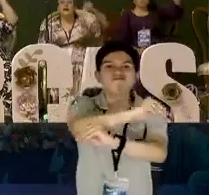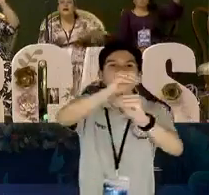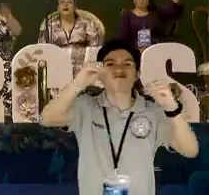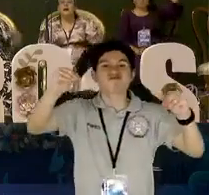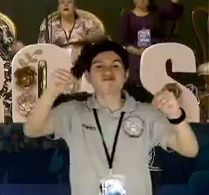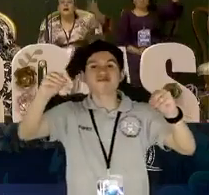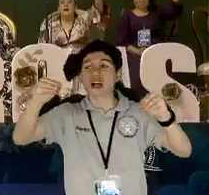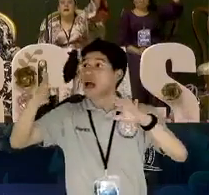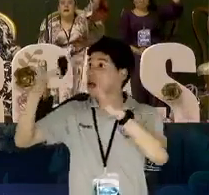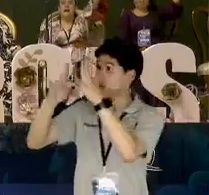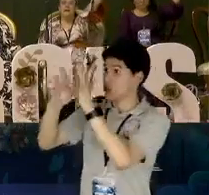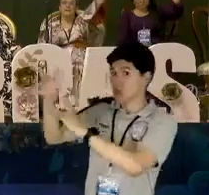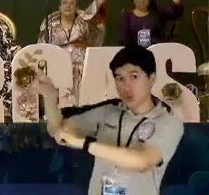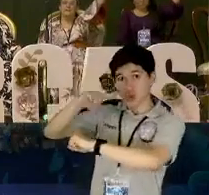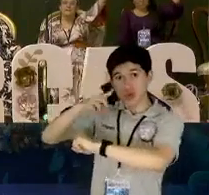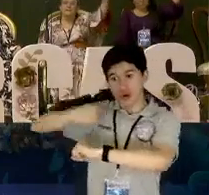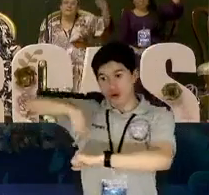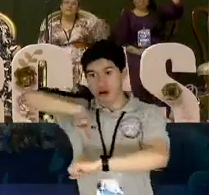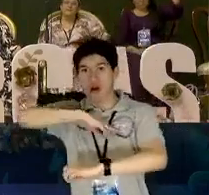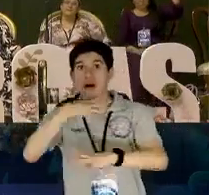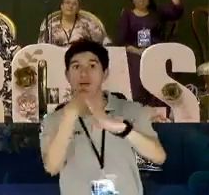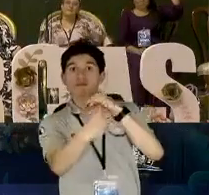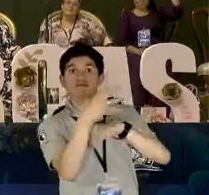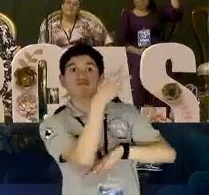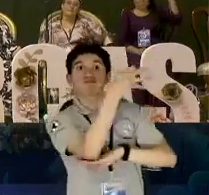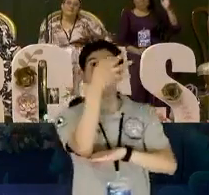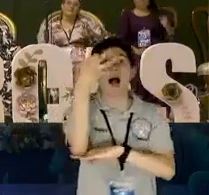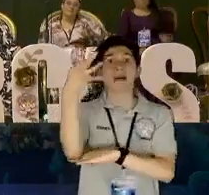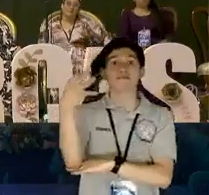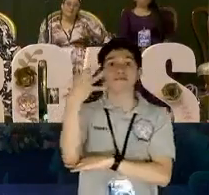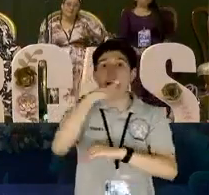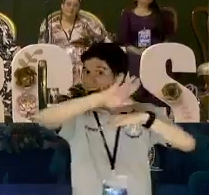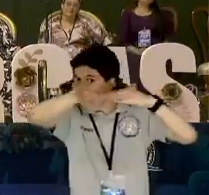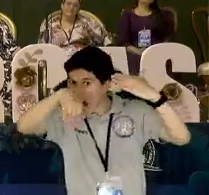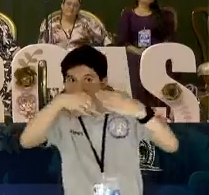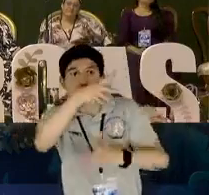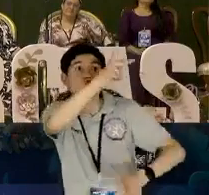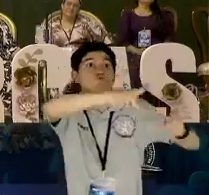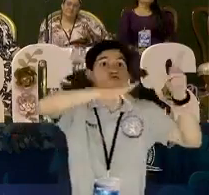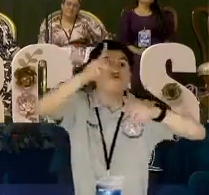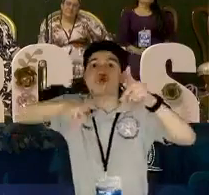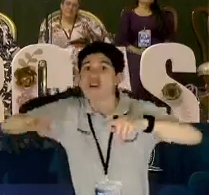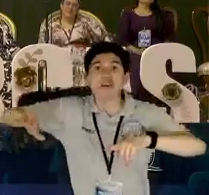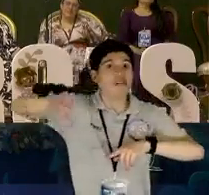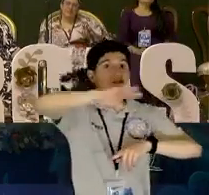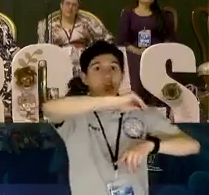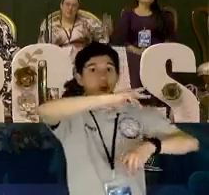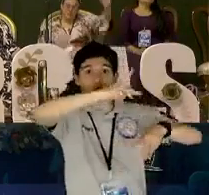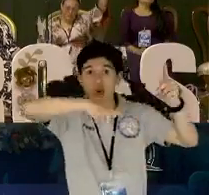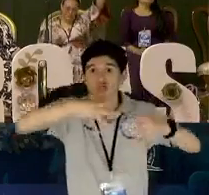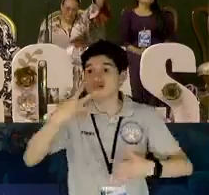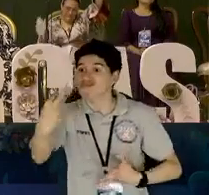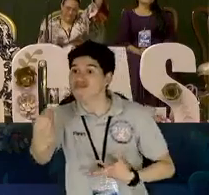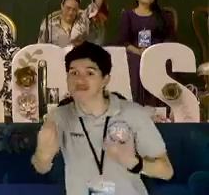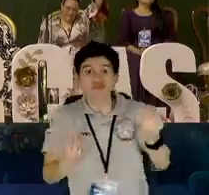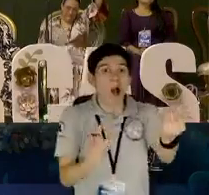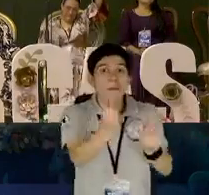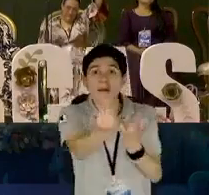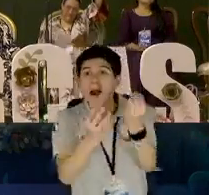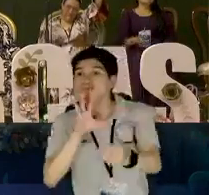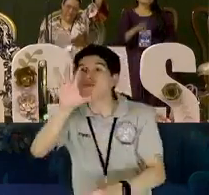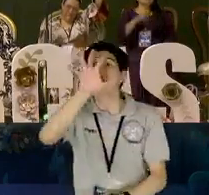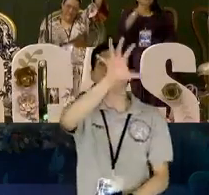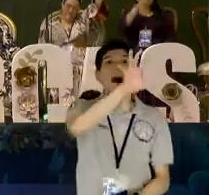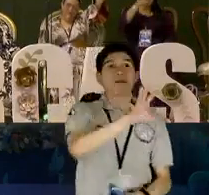las naciones, que toda tribu, toda lengua, toda nación pueda confesar que Jesucristo es el